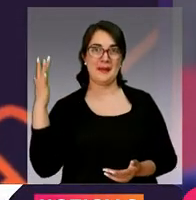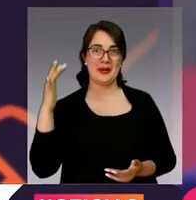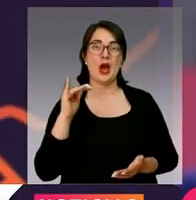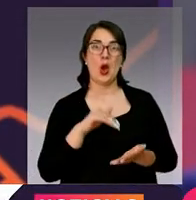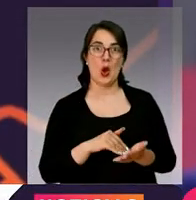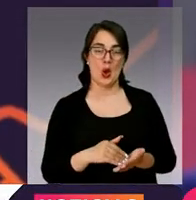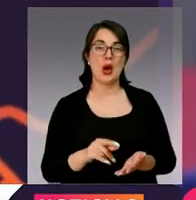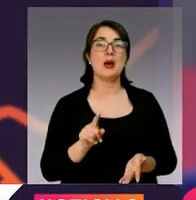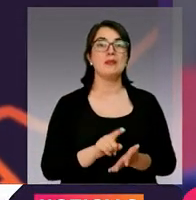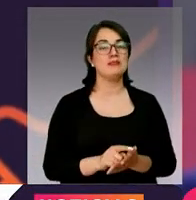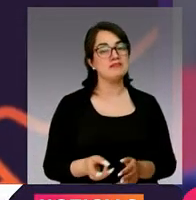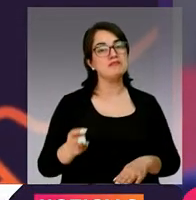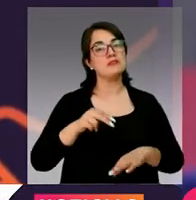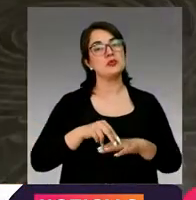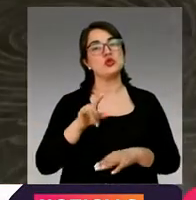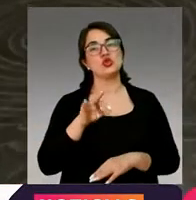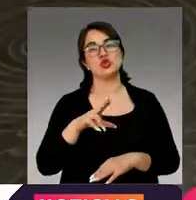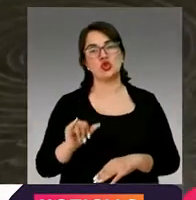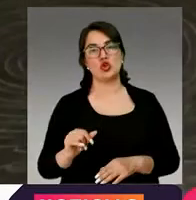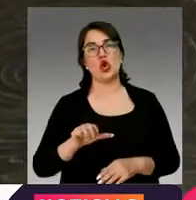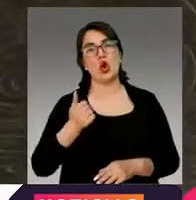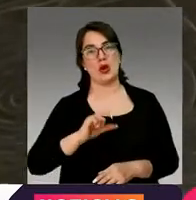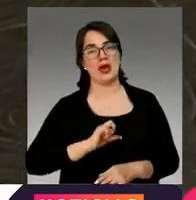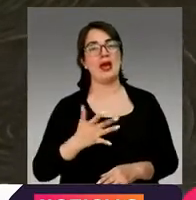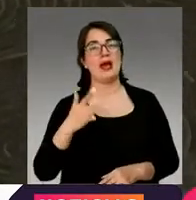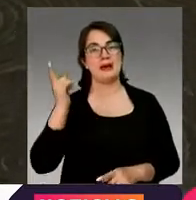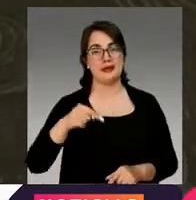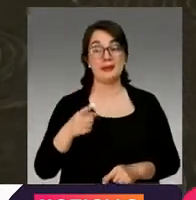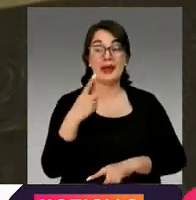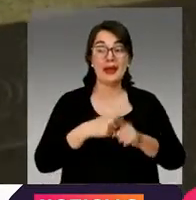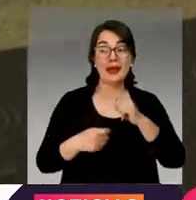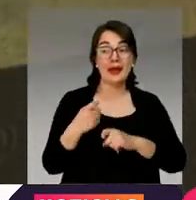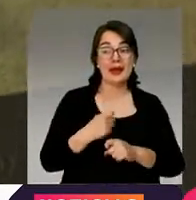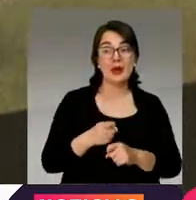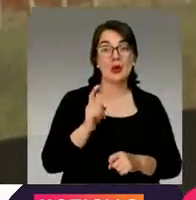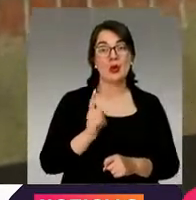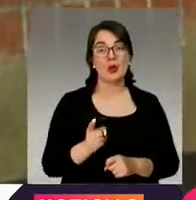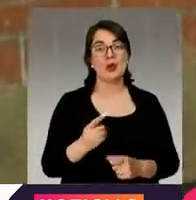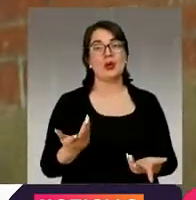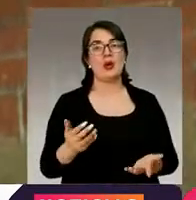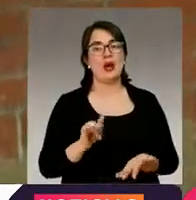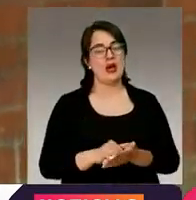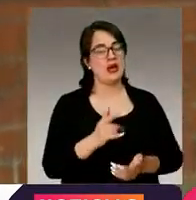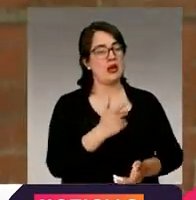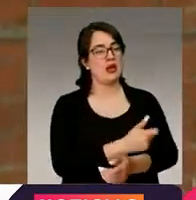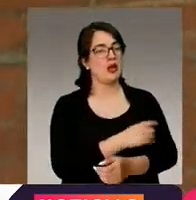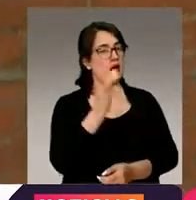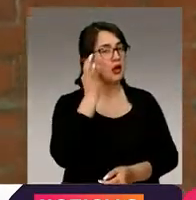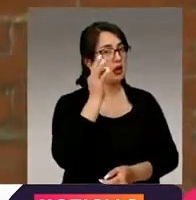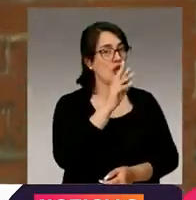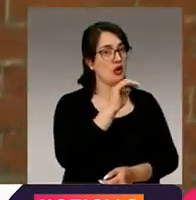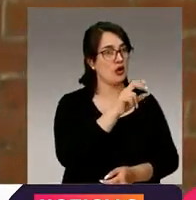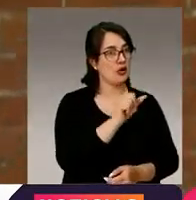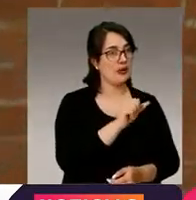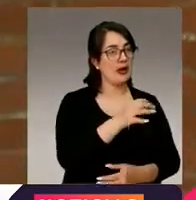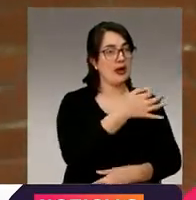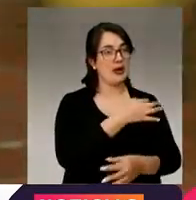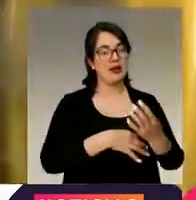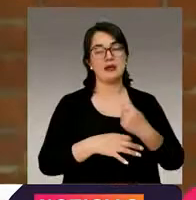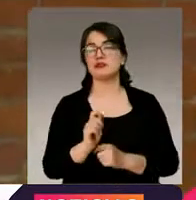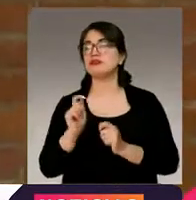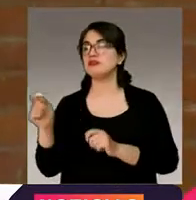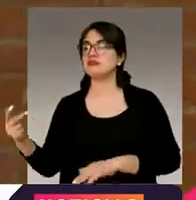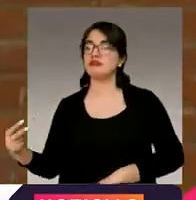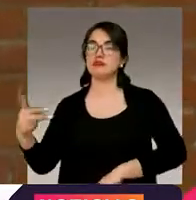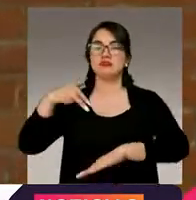con bronce, Yuri Alvear en judo. El año pasado, y a raíz de un caso de dopaje de la rumana Roxana Cocos, a Ubaldina Baloyes se le